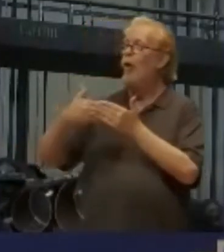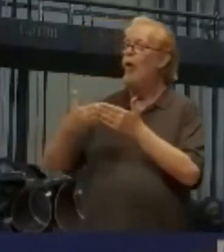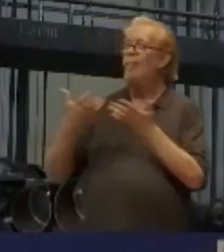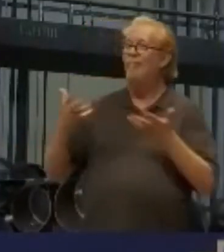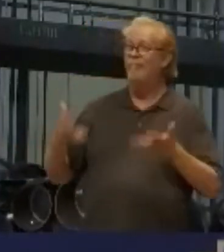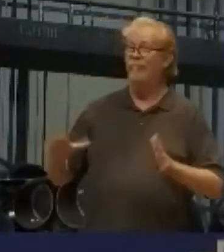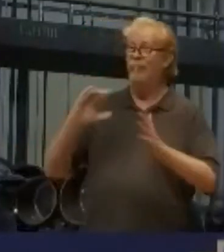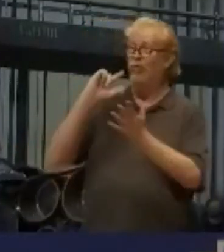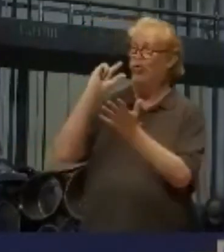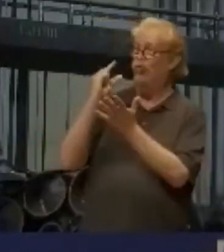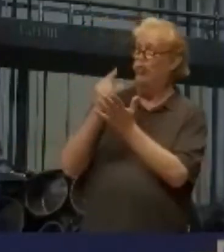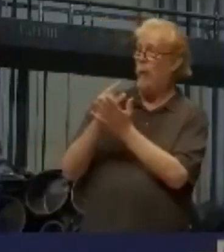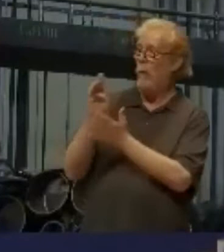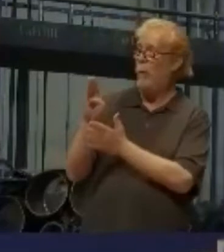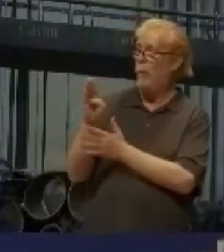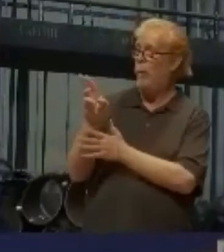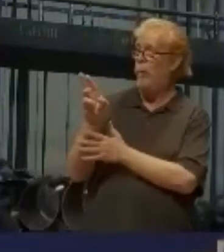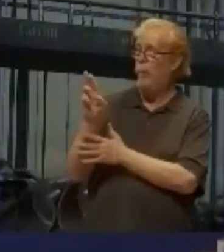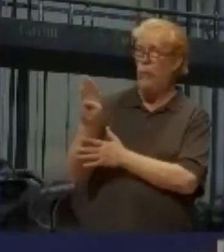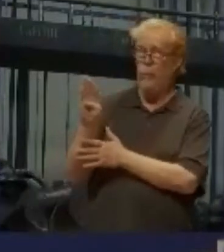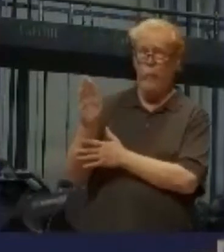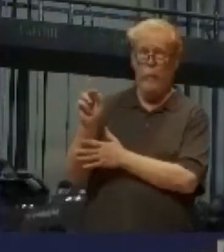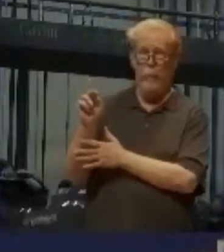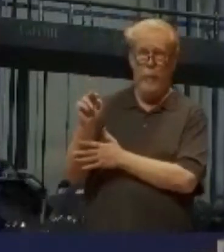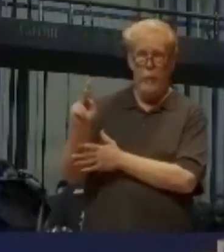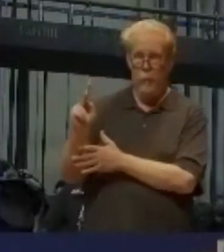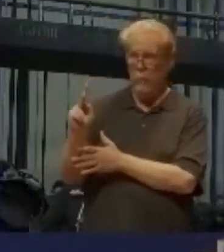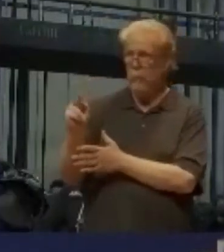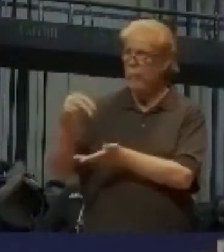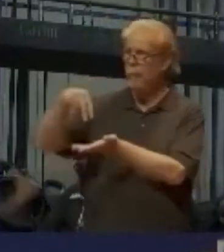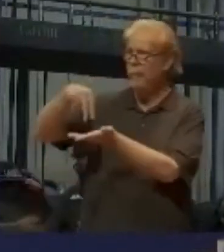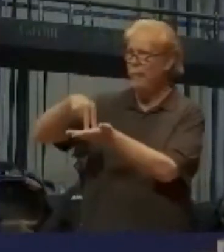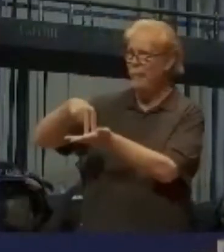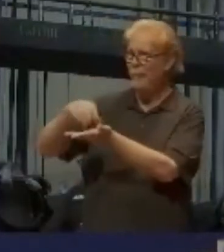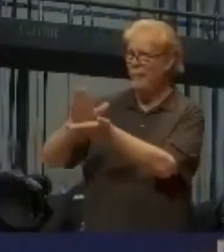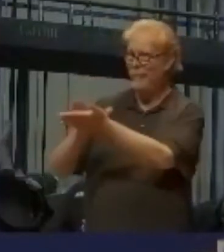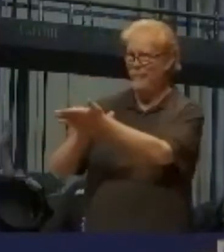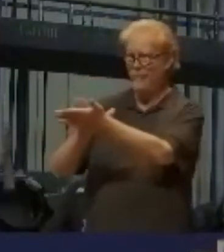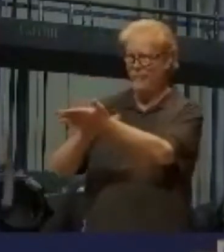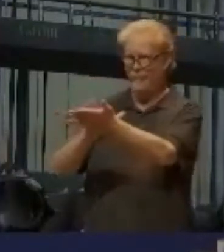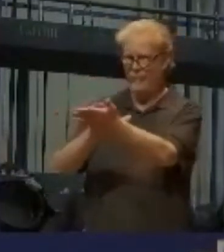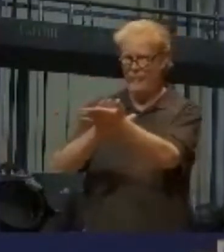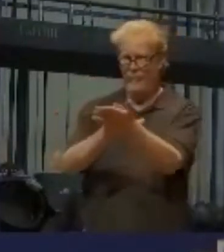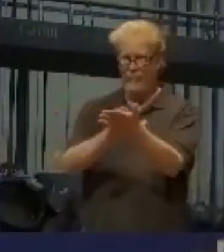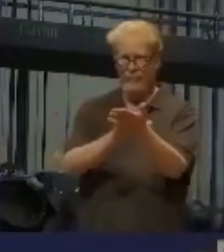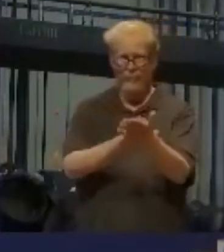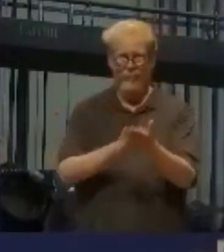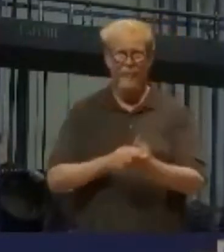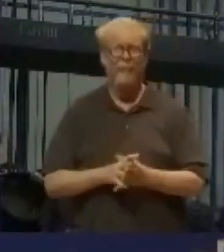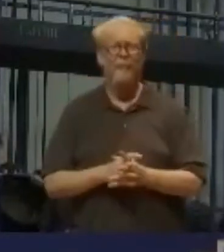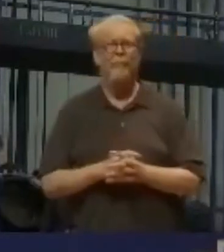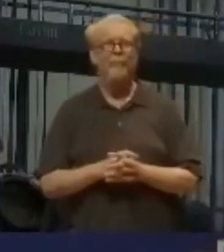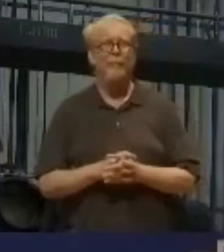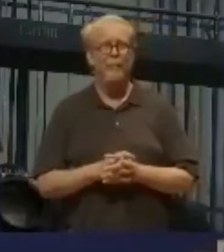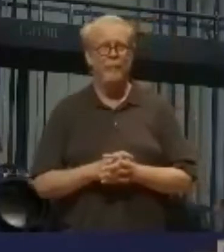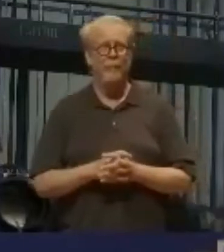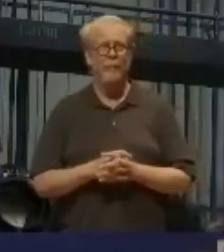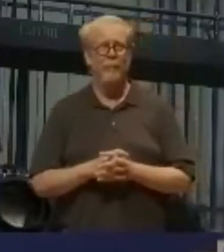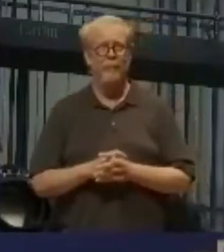los alumnos y exalumnos también de Burbank. Si ustedes son exalumnos de Burbank, por favor, párense, por favor, queremos darles un